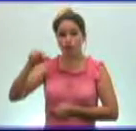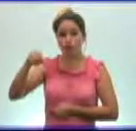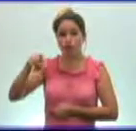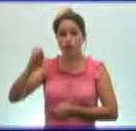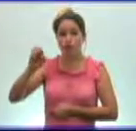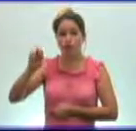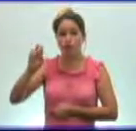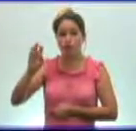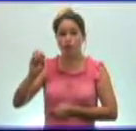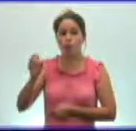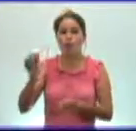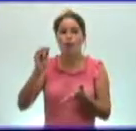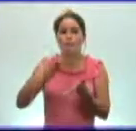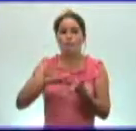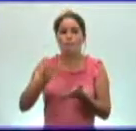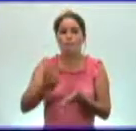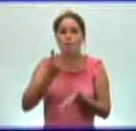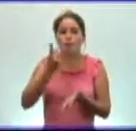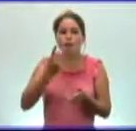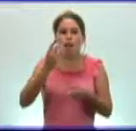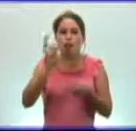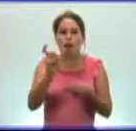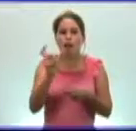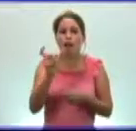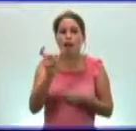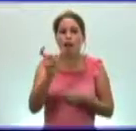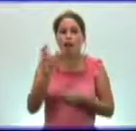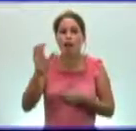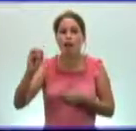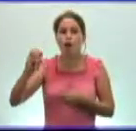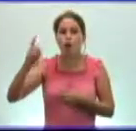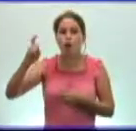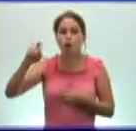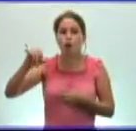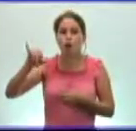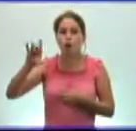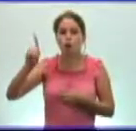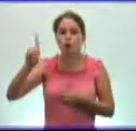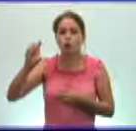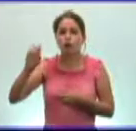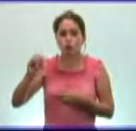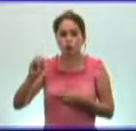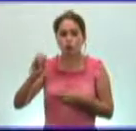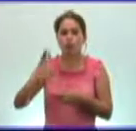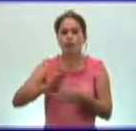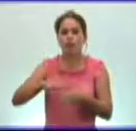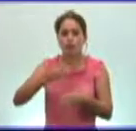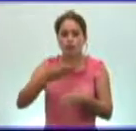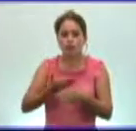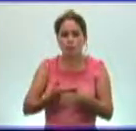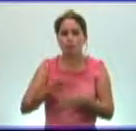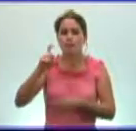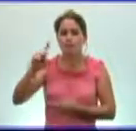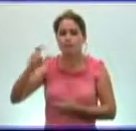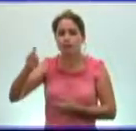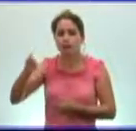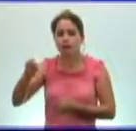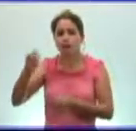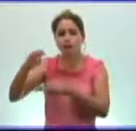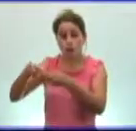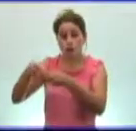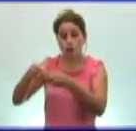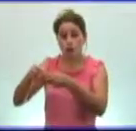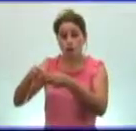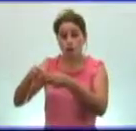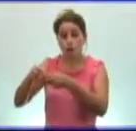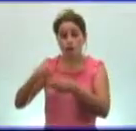el nombre del metal. Y a la hora de escribir la fórmula, analizaríamos a partir del nombre de derecha a izquierda, colocando